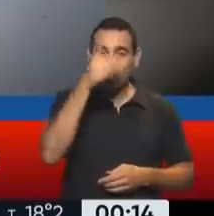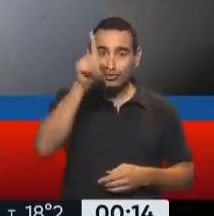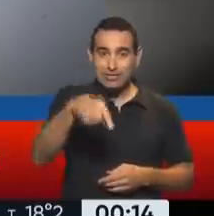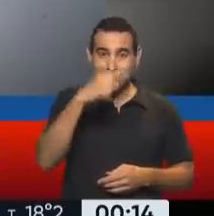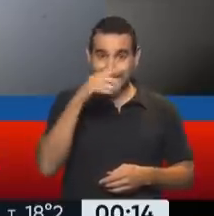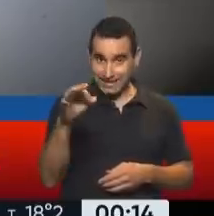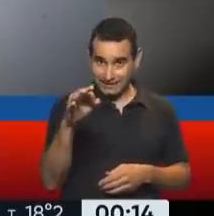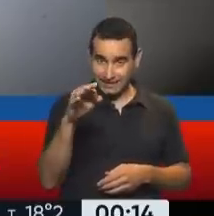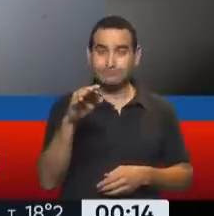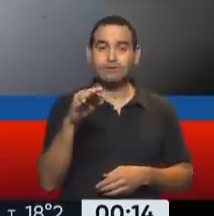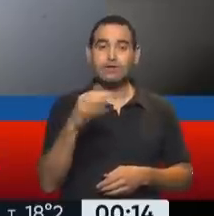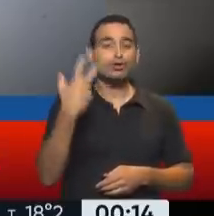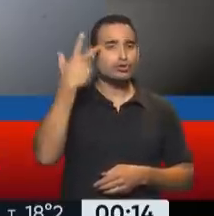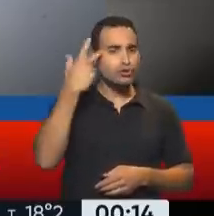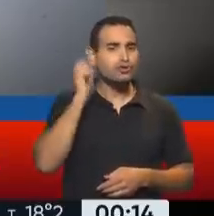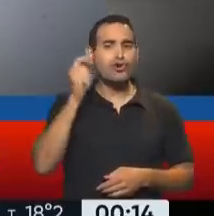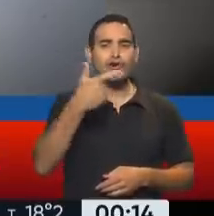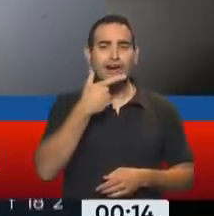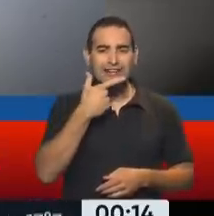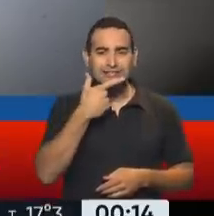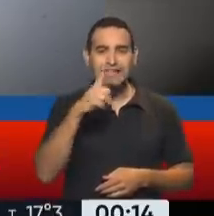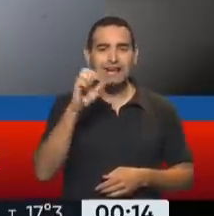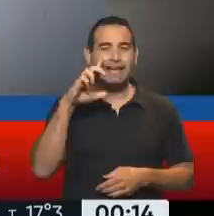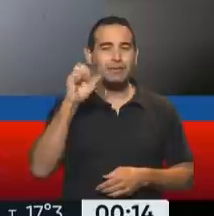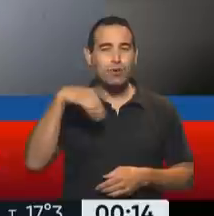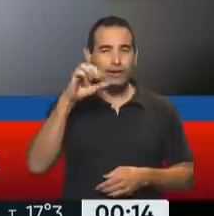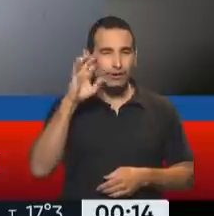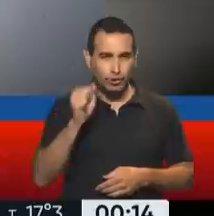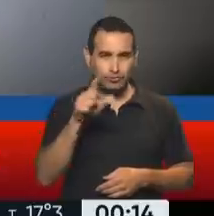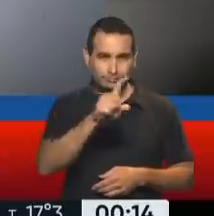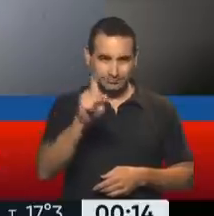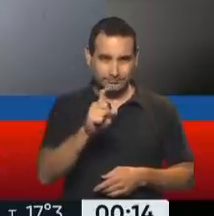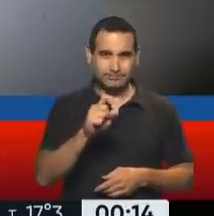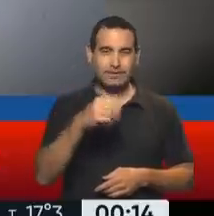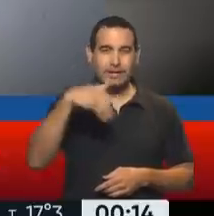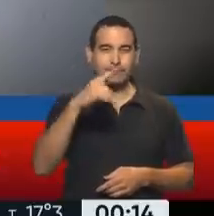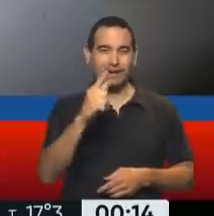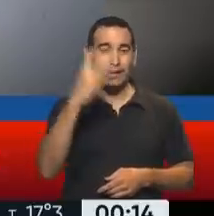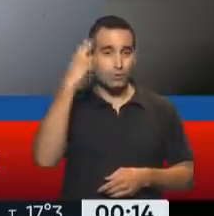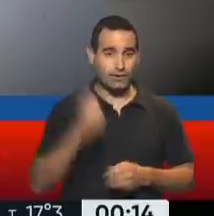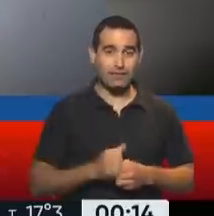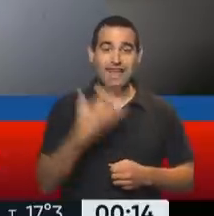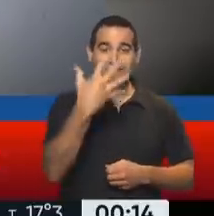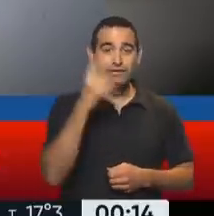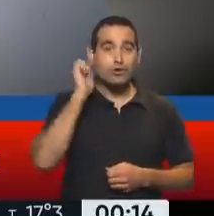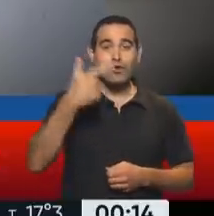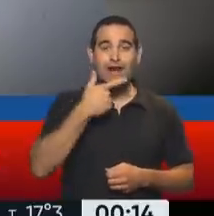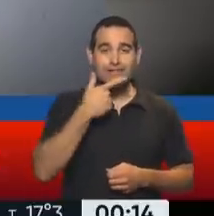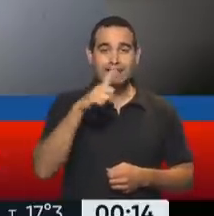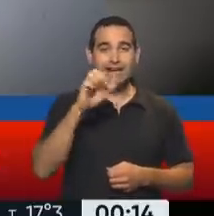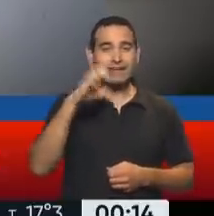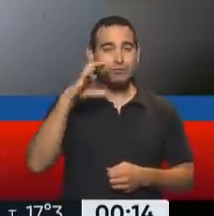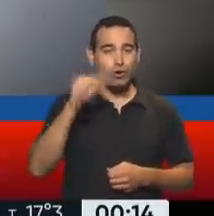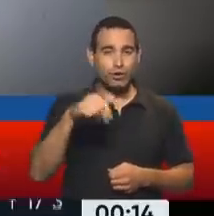AT-1270, 18 gases lacrimógenos en spray MK9, 5 gases lacrimógenos en